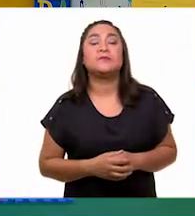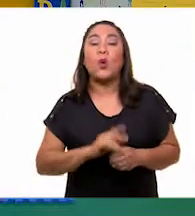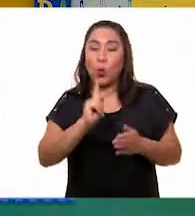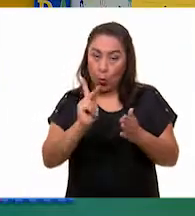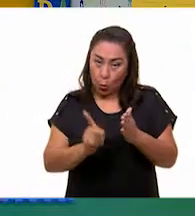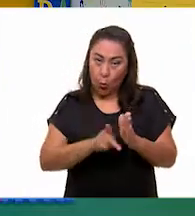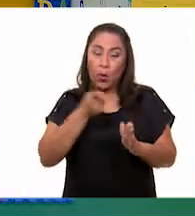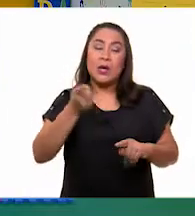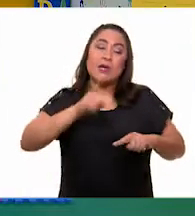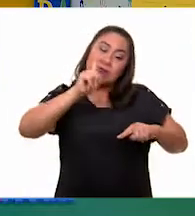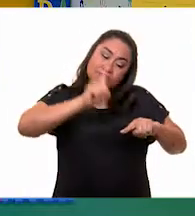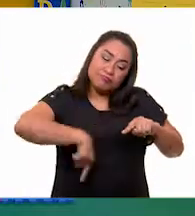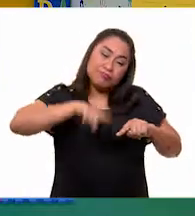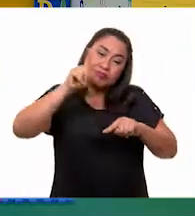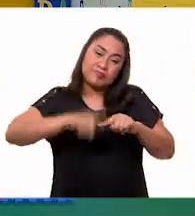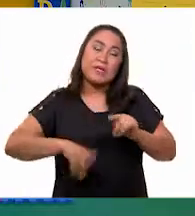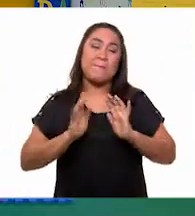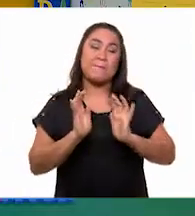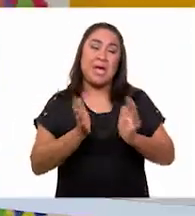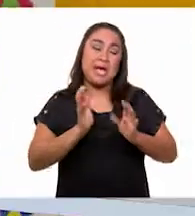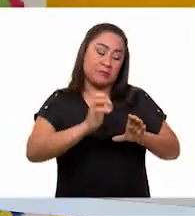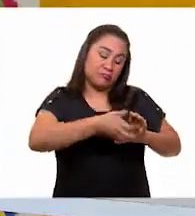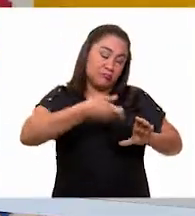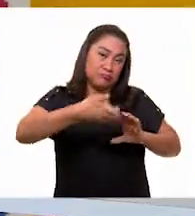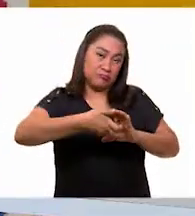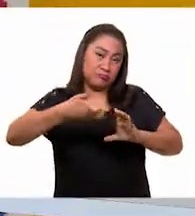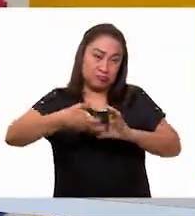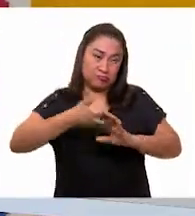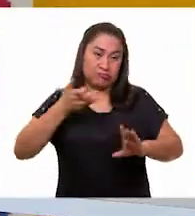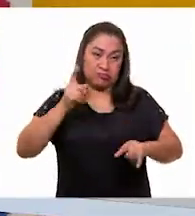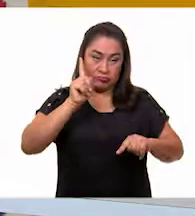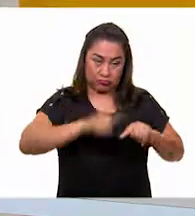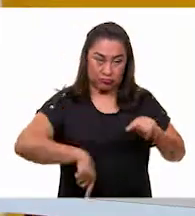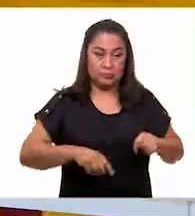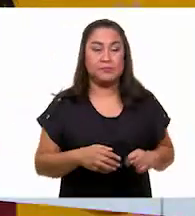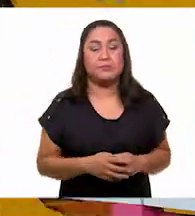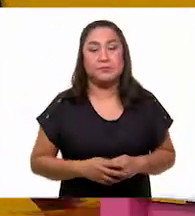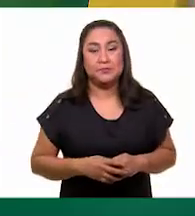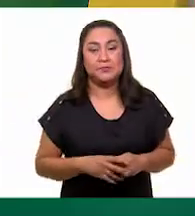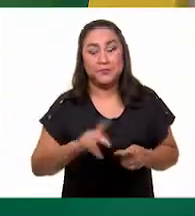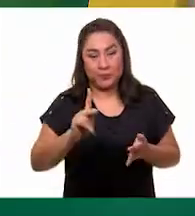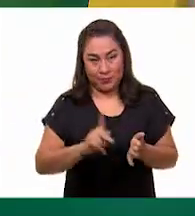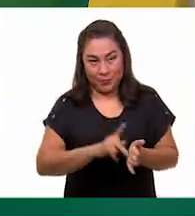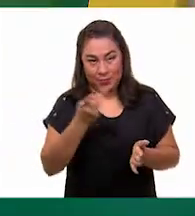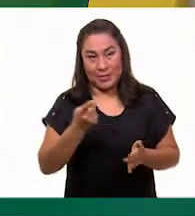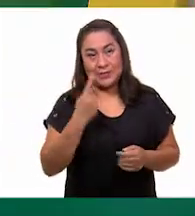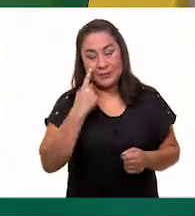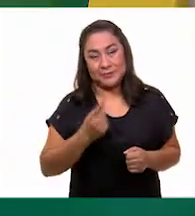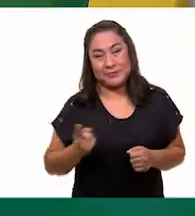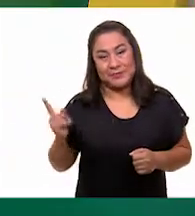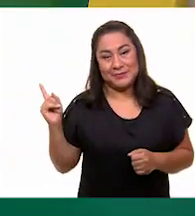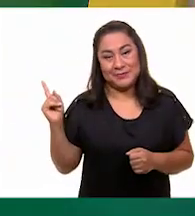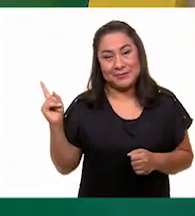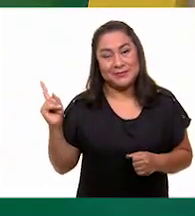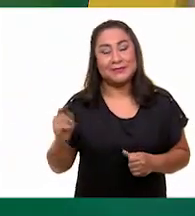en cada uno de estos recipientes. ¿Te parece, Oscar? Me parece este muy bien. Este ya no lo vamos a necesitar, entonces este ya no. Lo vamos a